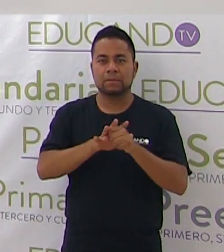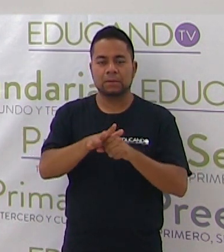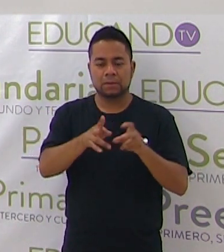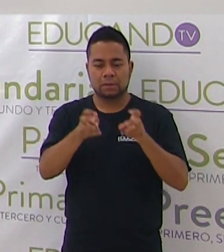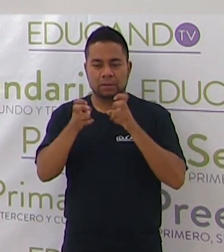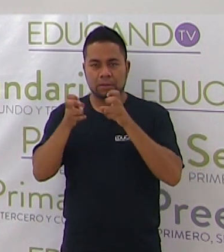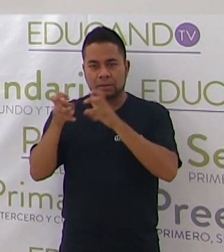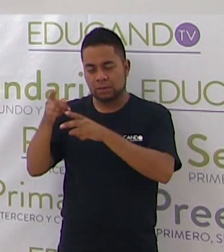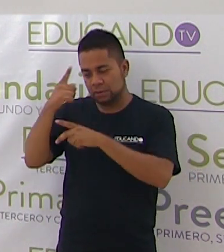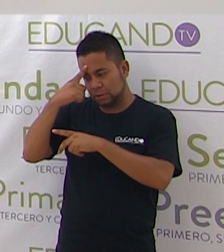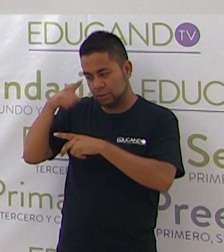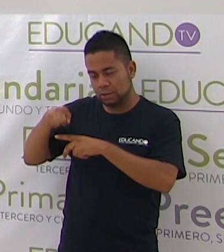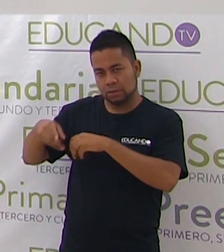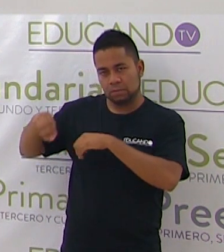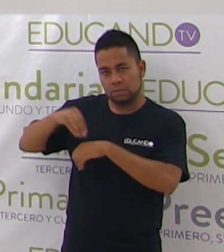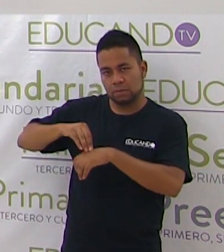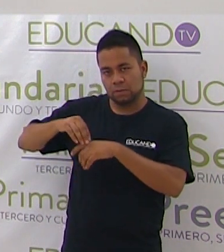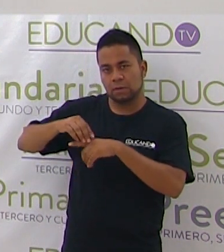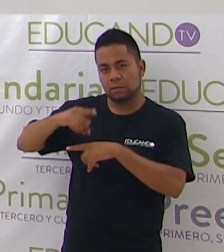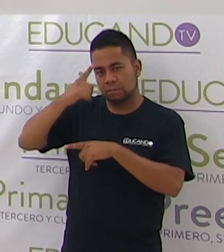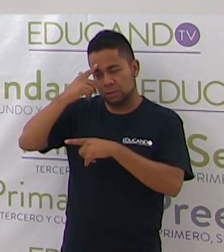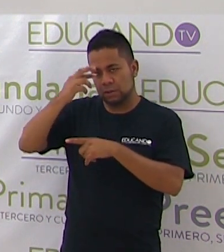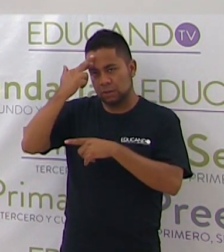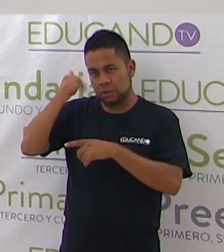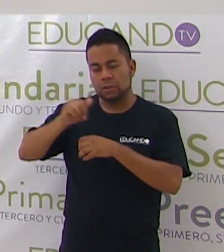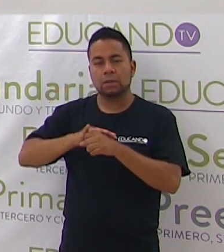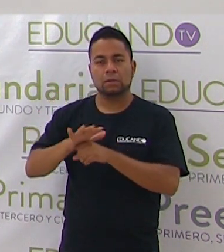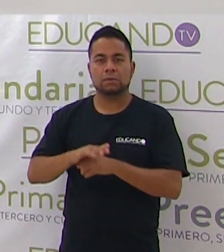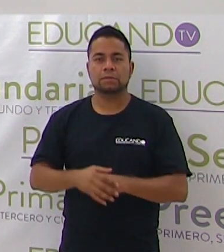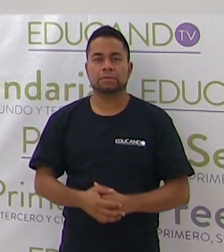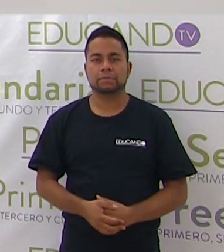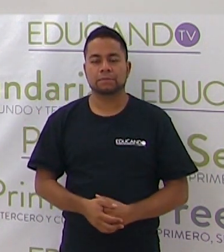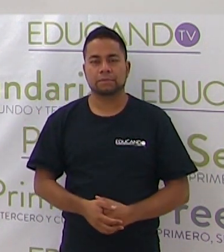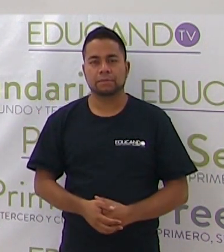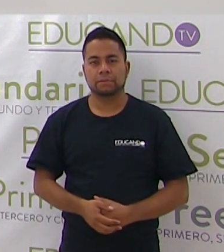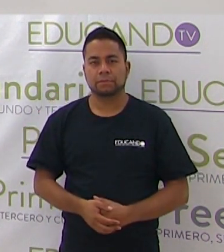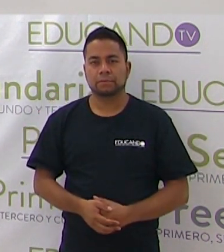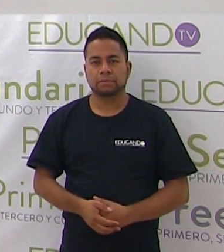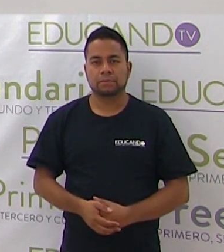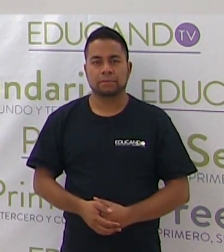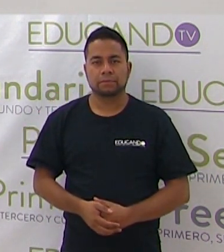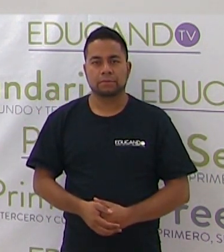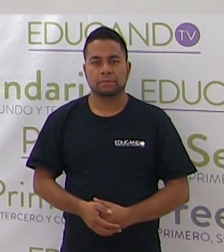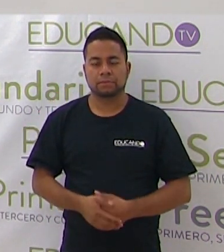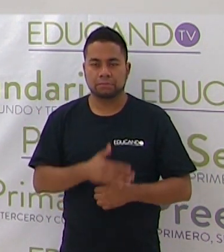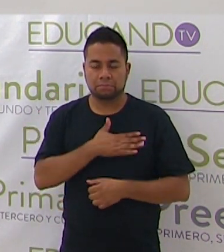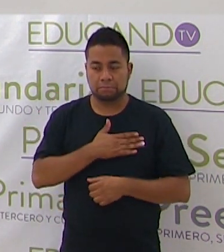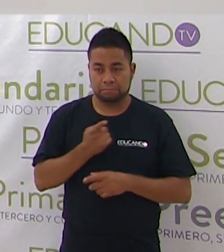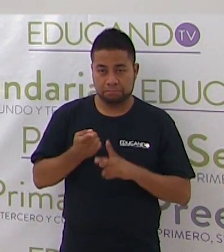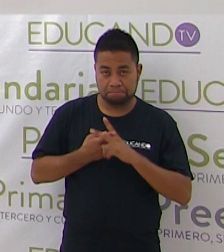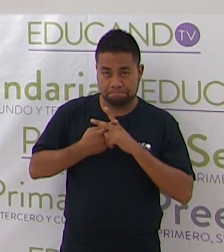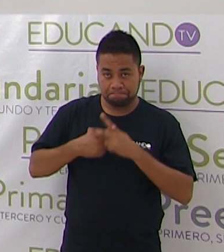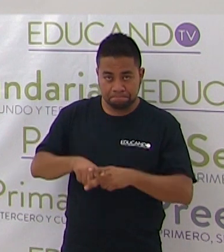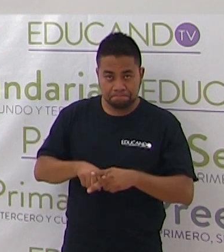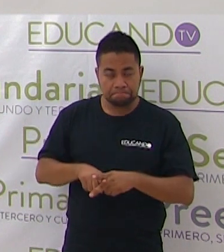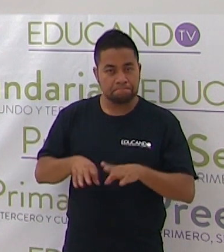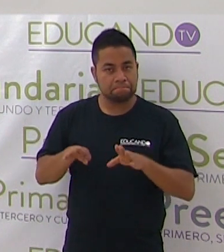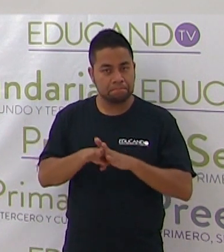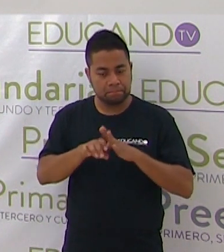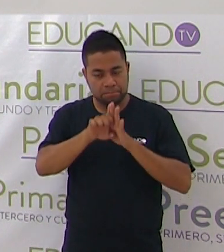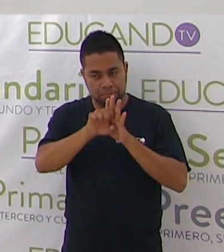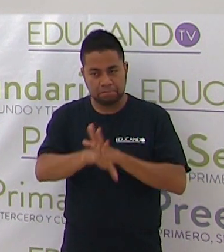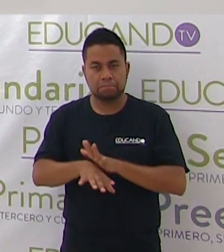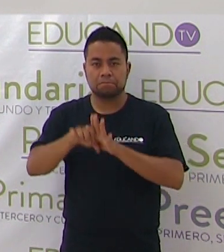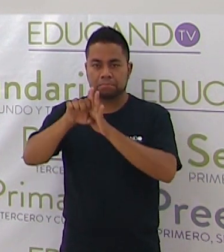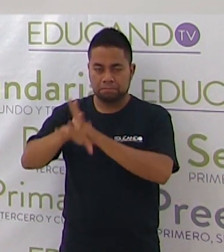el argumento que utiliza el articulista? Bueno, obviamente ella empieza a darnos ejemplos,